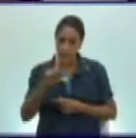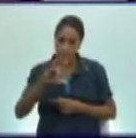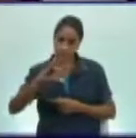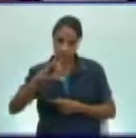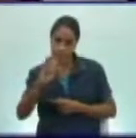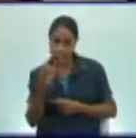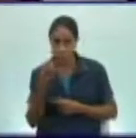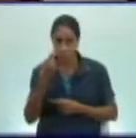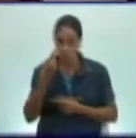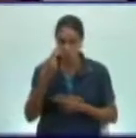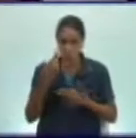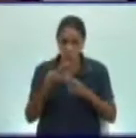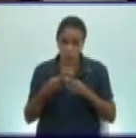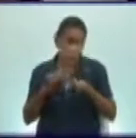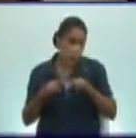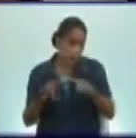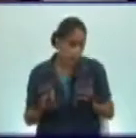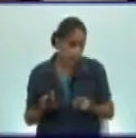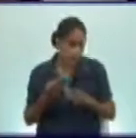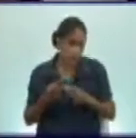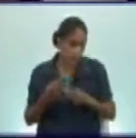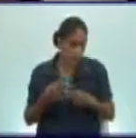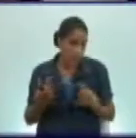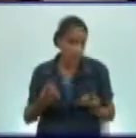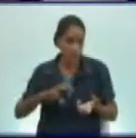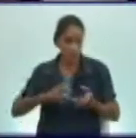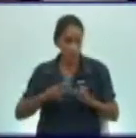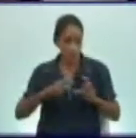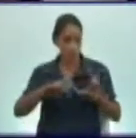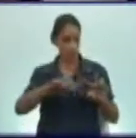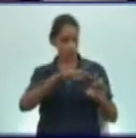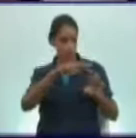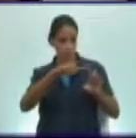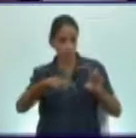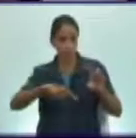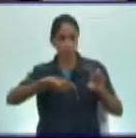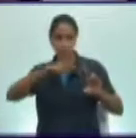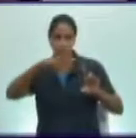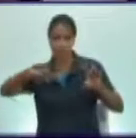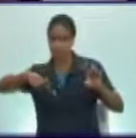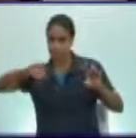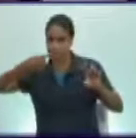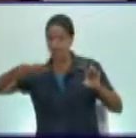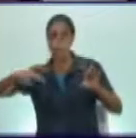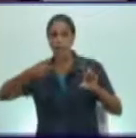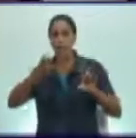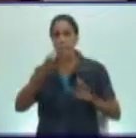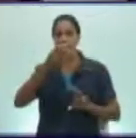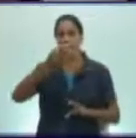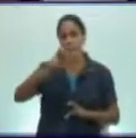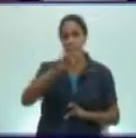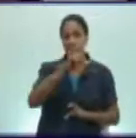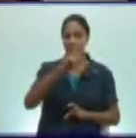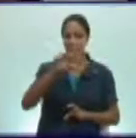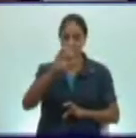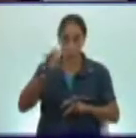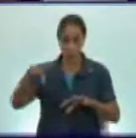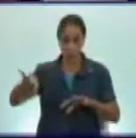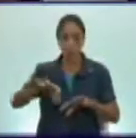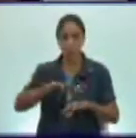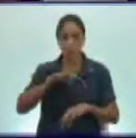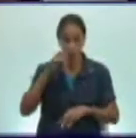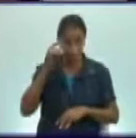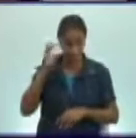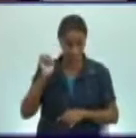Hemos visto el hábitat y también la forma que tiene el cuerpo. Han visto los anillos que también están segmentados,